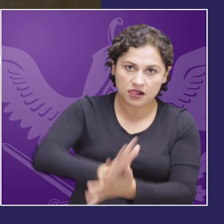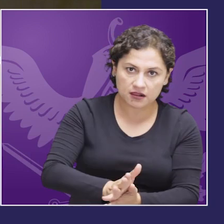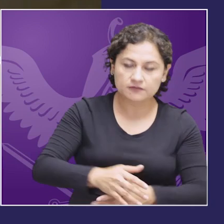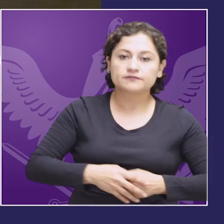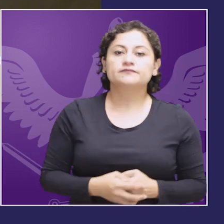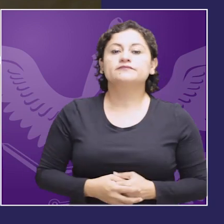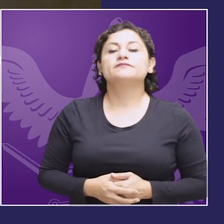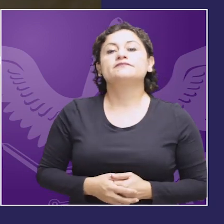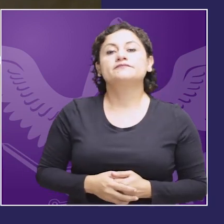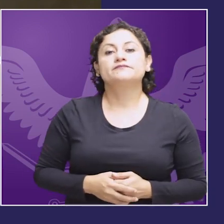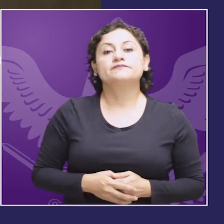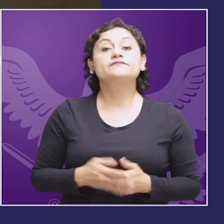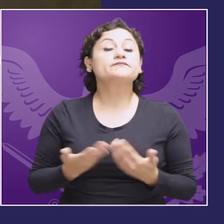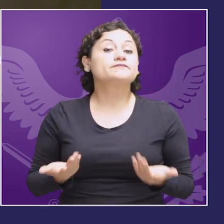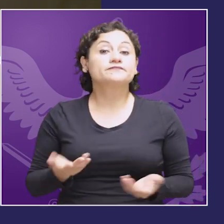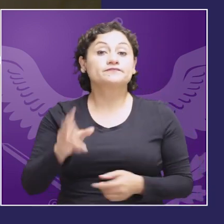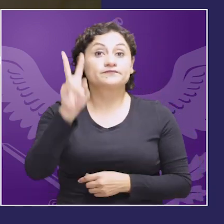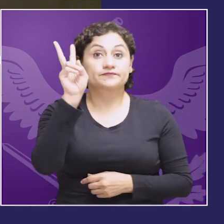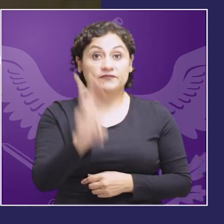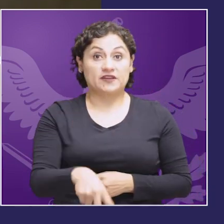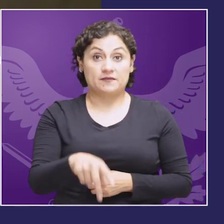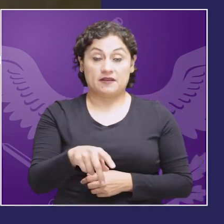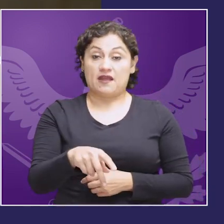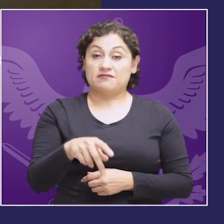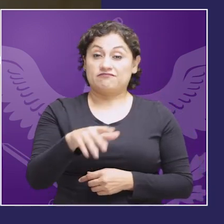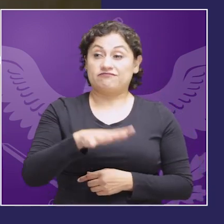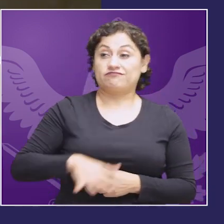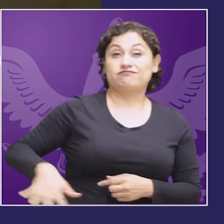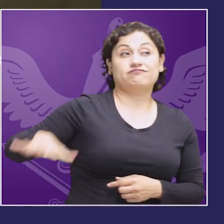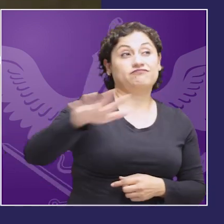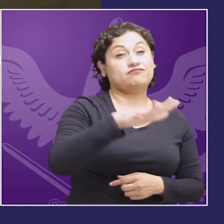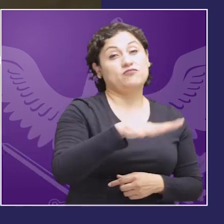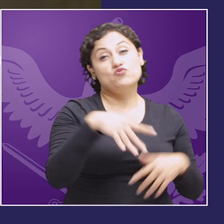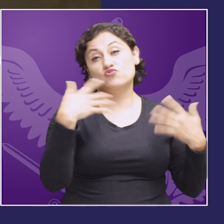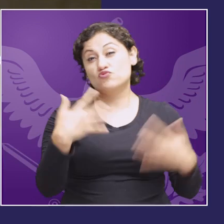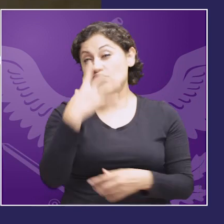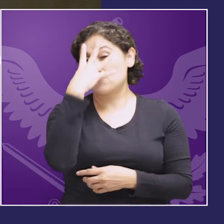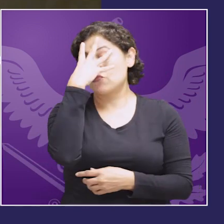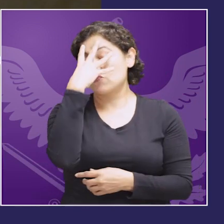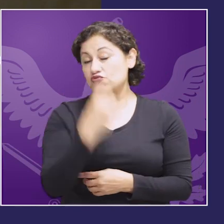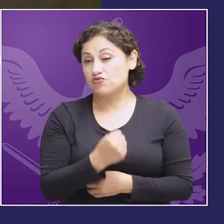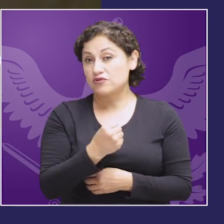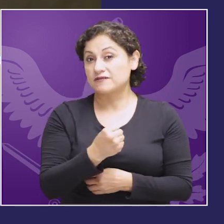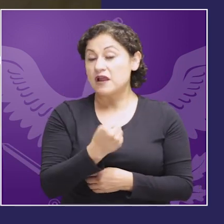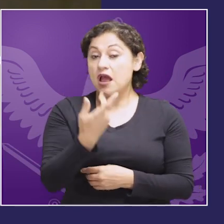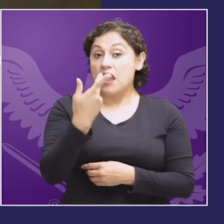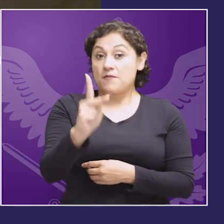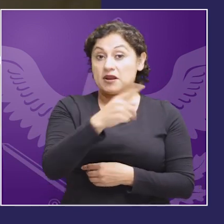hijas fueron muertas a manos de feminicidas en condiciones de discriminación y de desigualdad